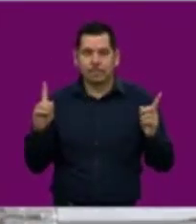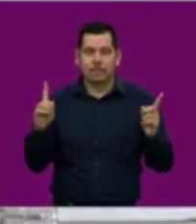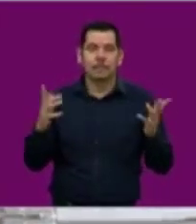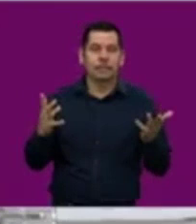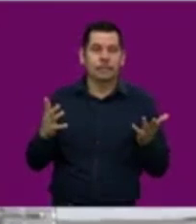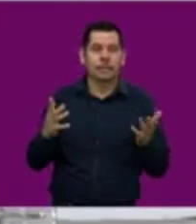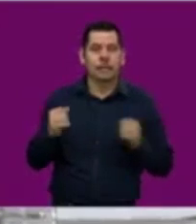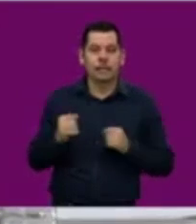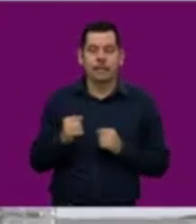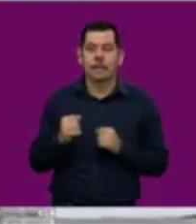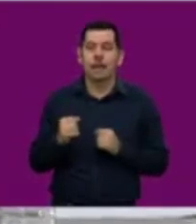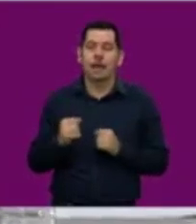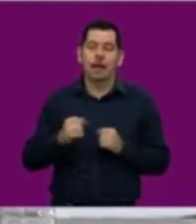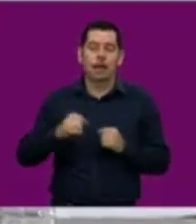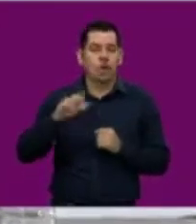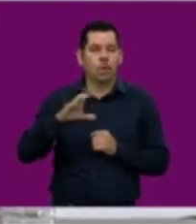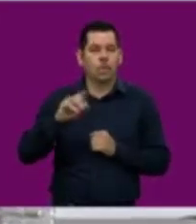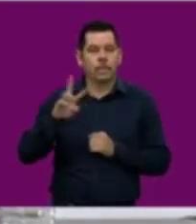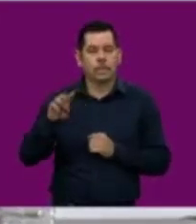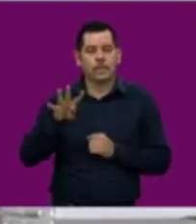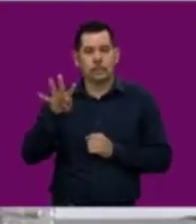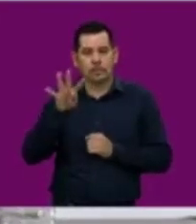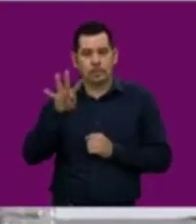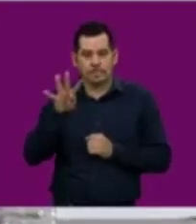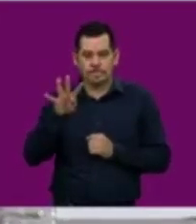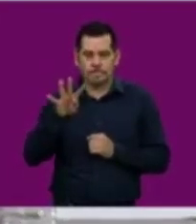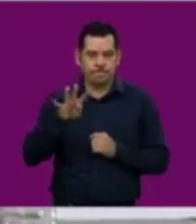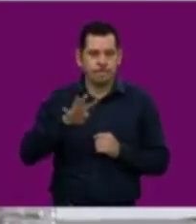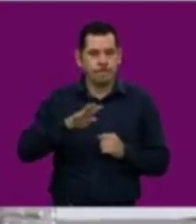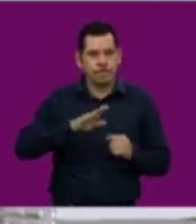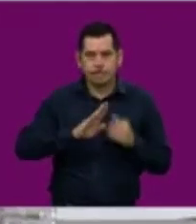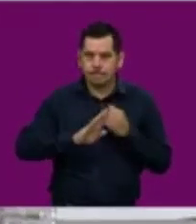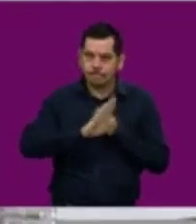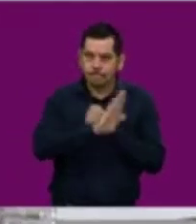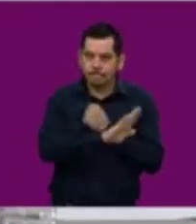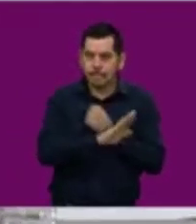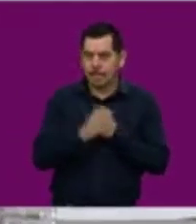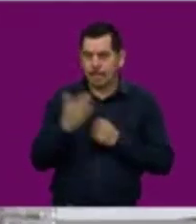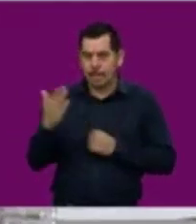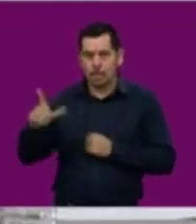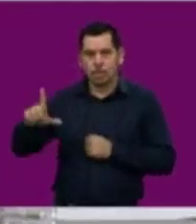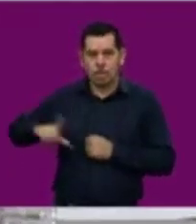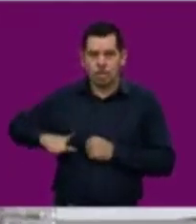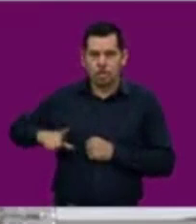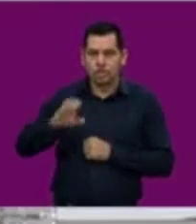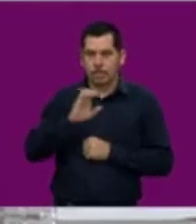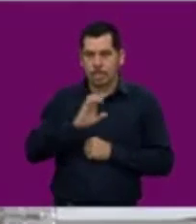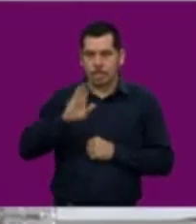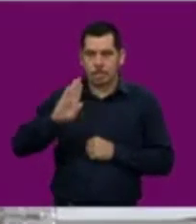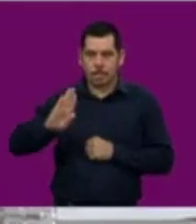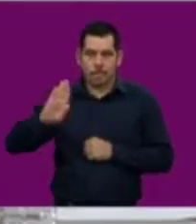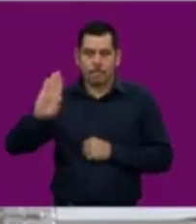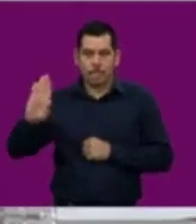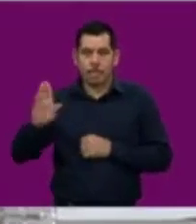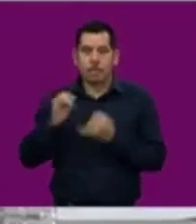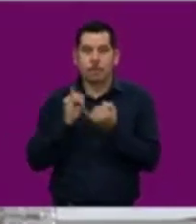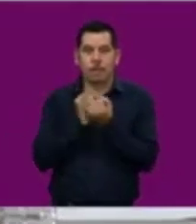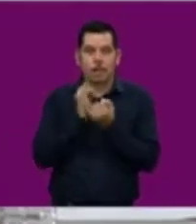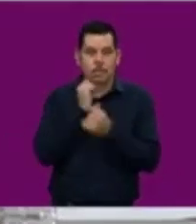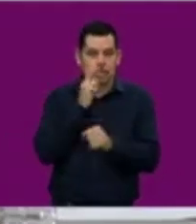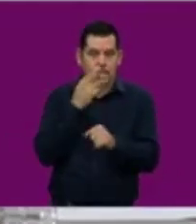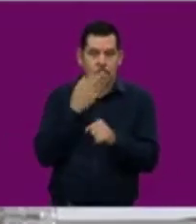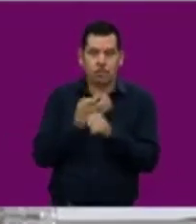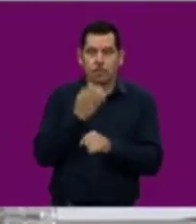contra el kobe 19 el señor gobernador cuauhtémoc blanco bravo el señor secretario luis arturo cornejo